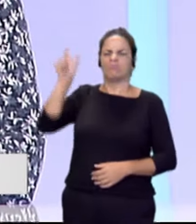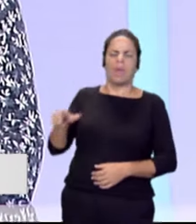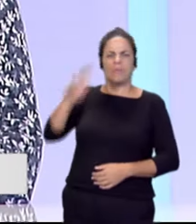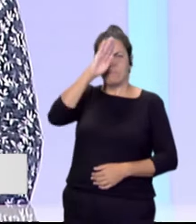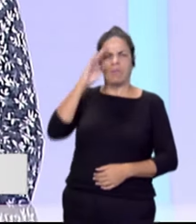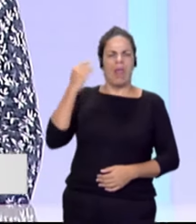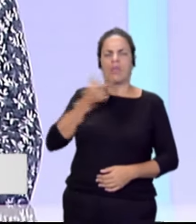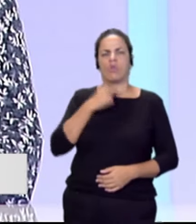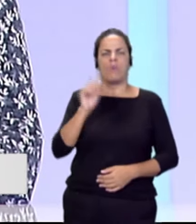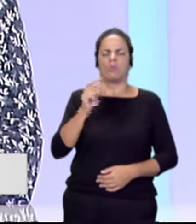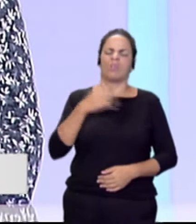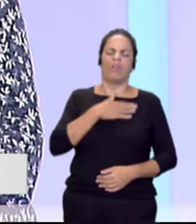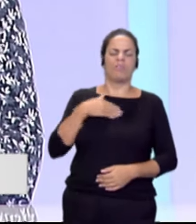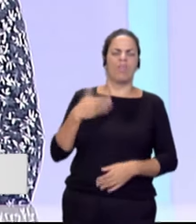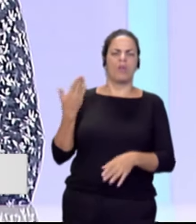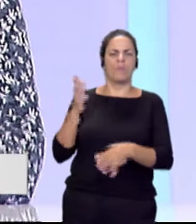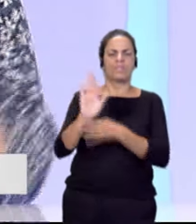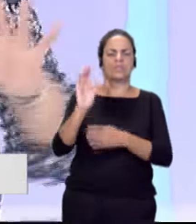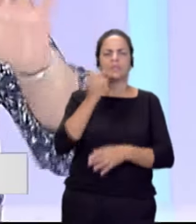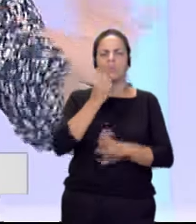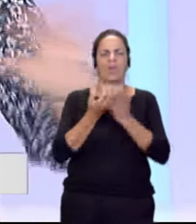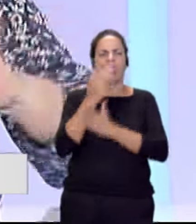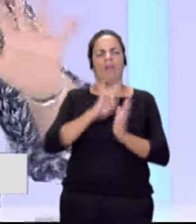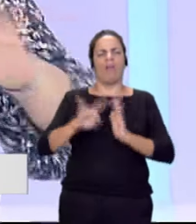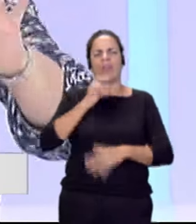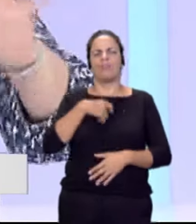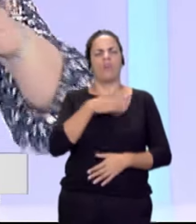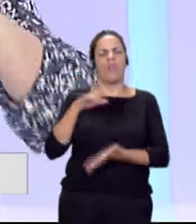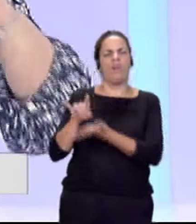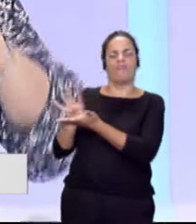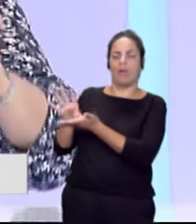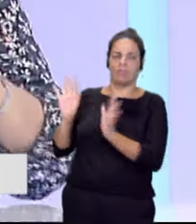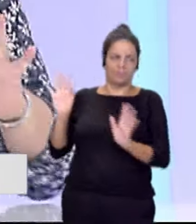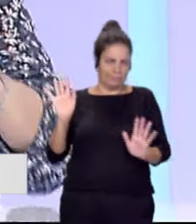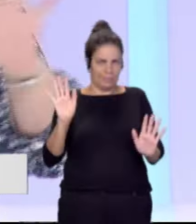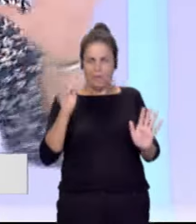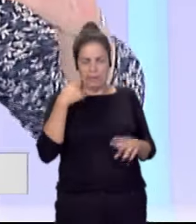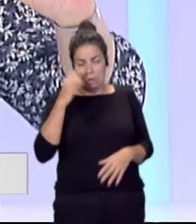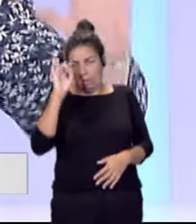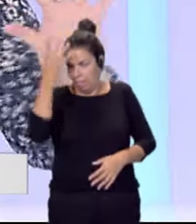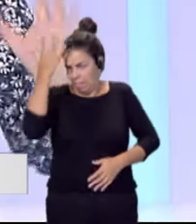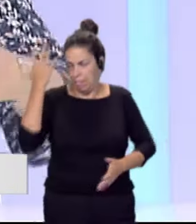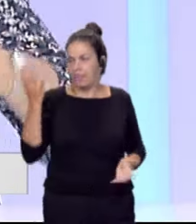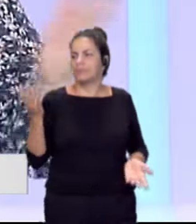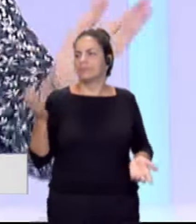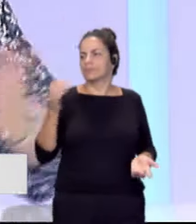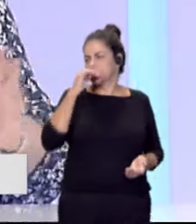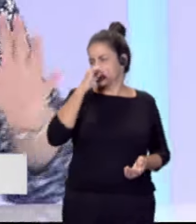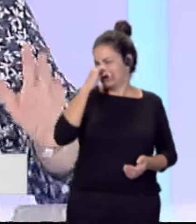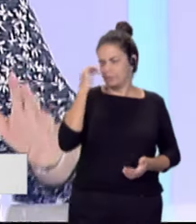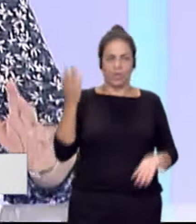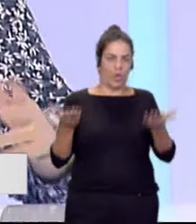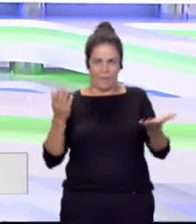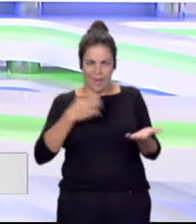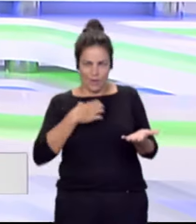que la saquen de la presentación del Buenos Días Canarias. Sin comparar, se me está ocurriendo sobre la marcha lo que es una cosa, porque